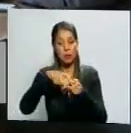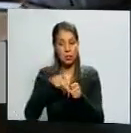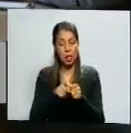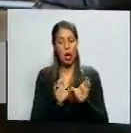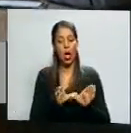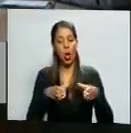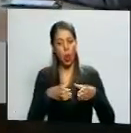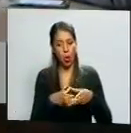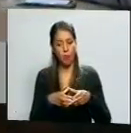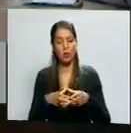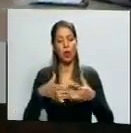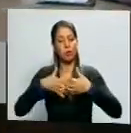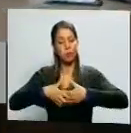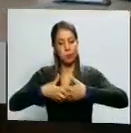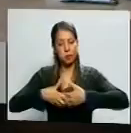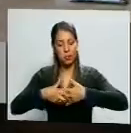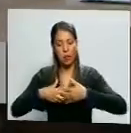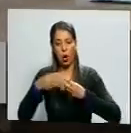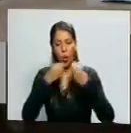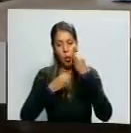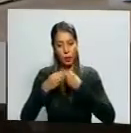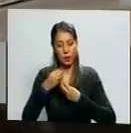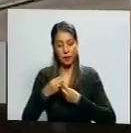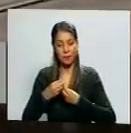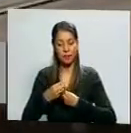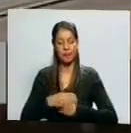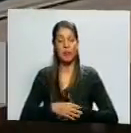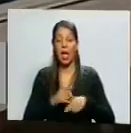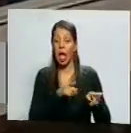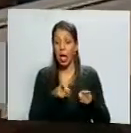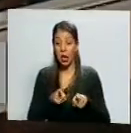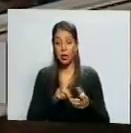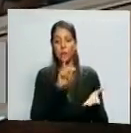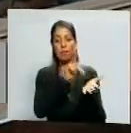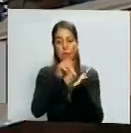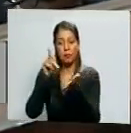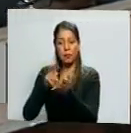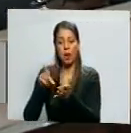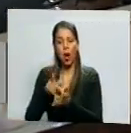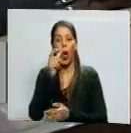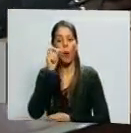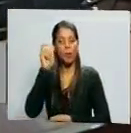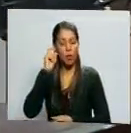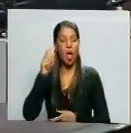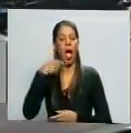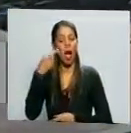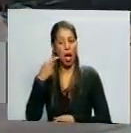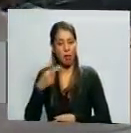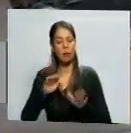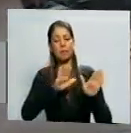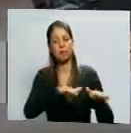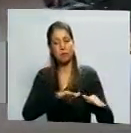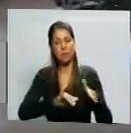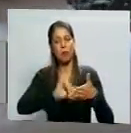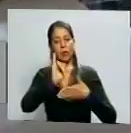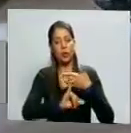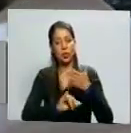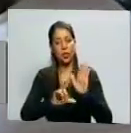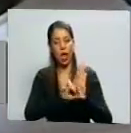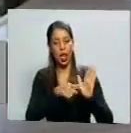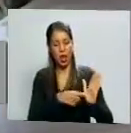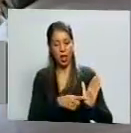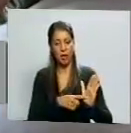y Diversificada, quienes en su intervención respaldaron el presente proyecto de ley, pidiendo a su